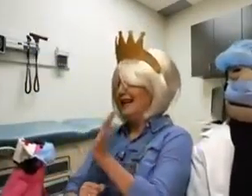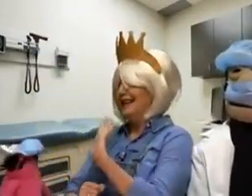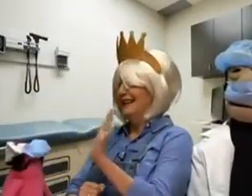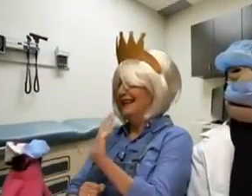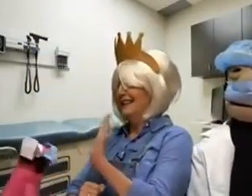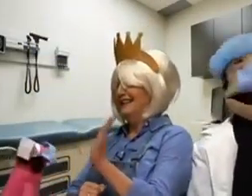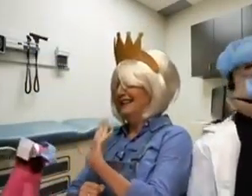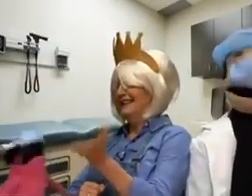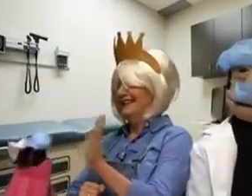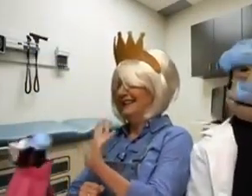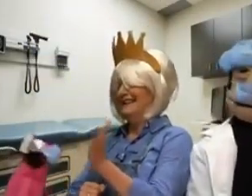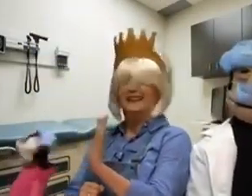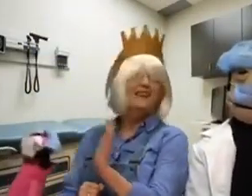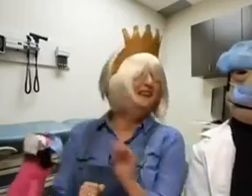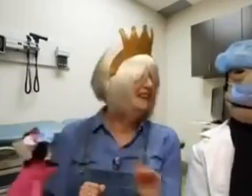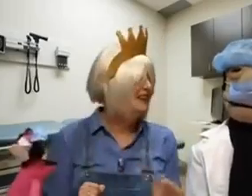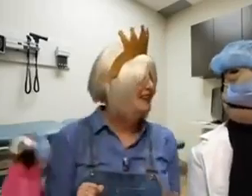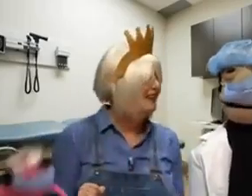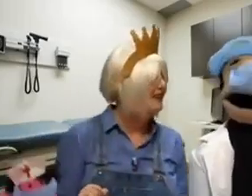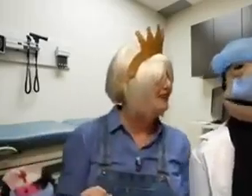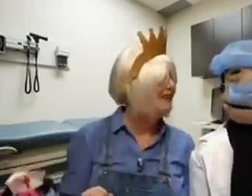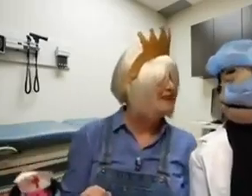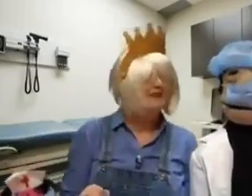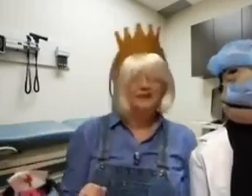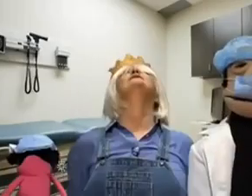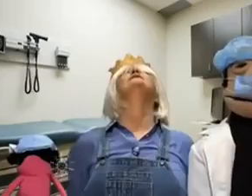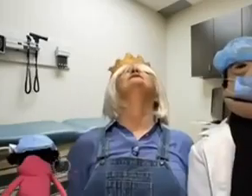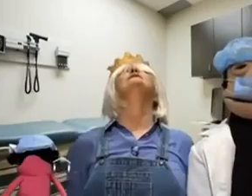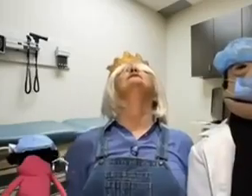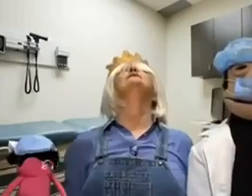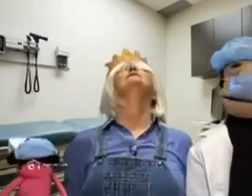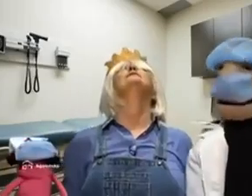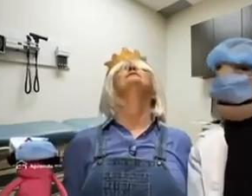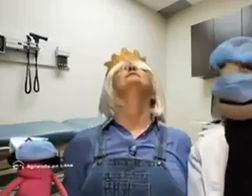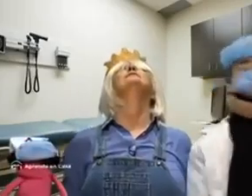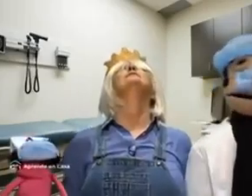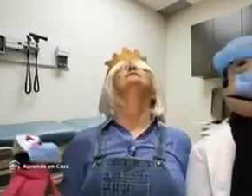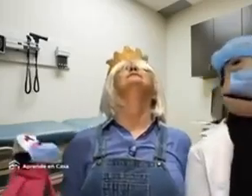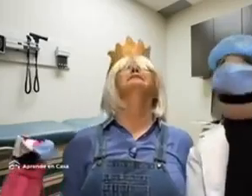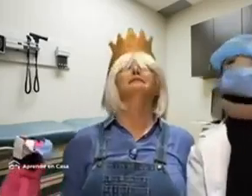¡Hola! Eso, muy bien. ¡Es gravísimo! Sí, sí, sí.